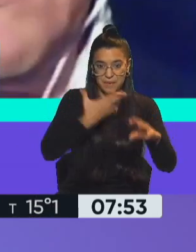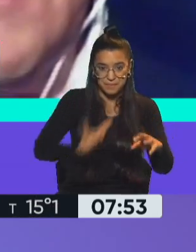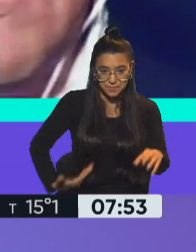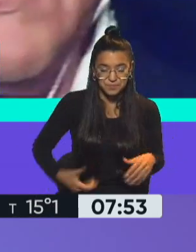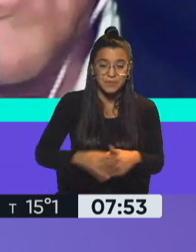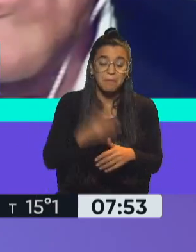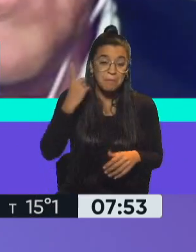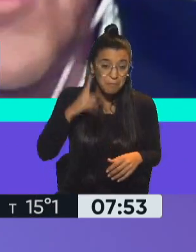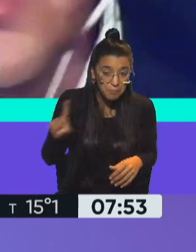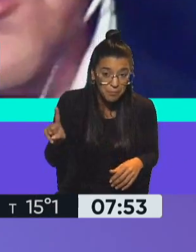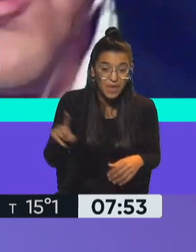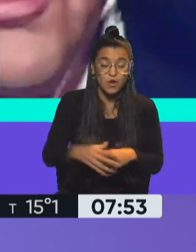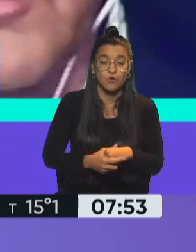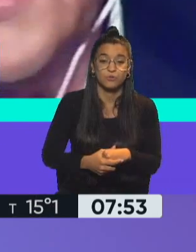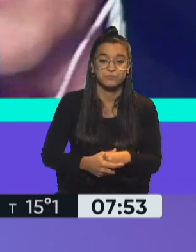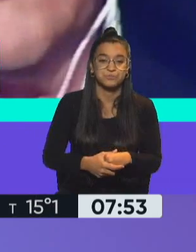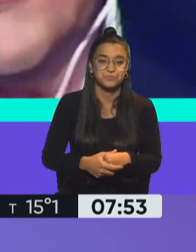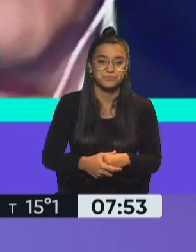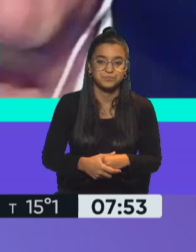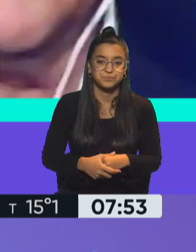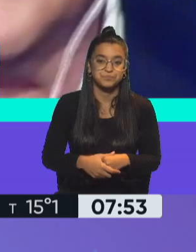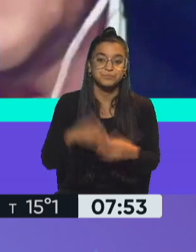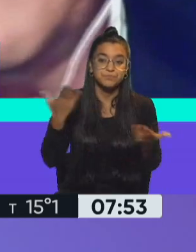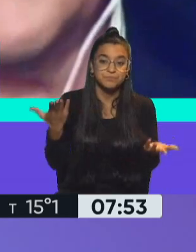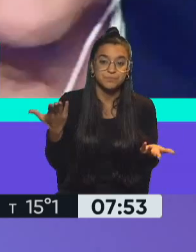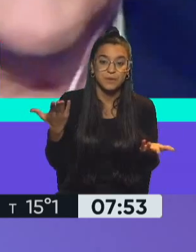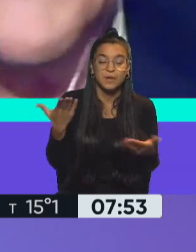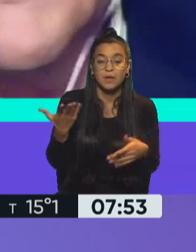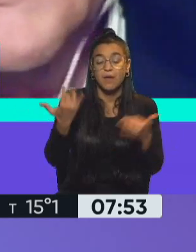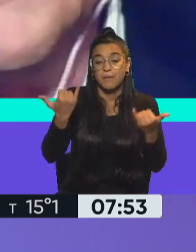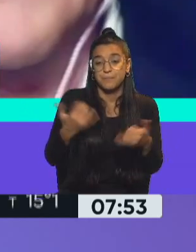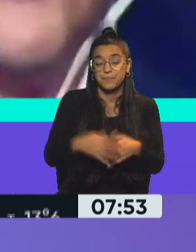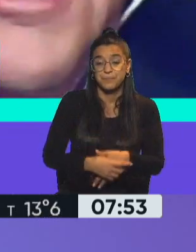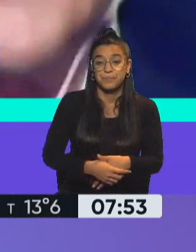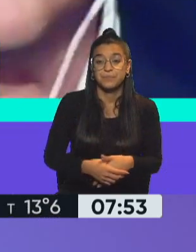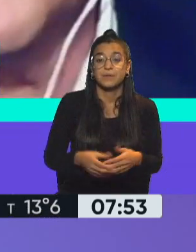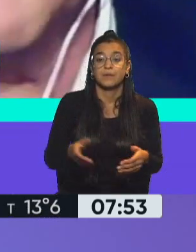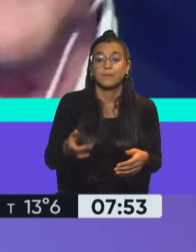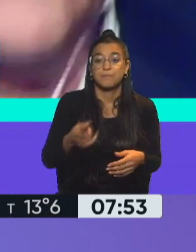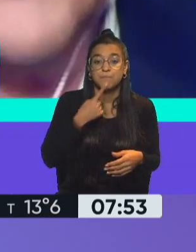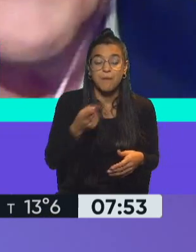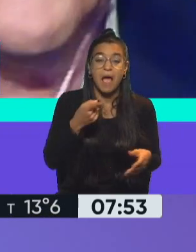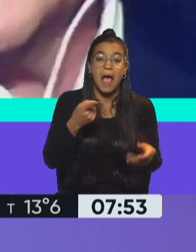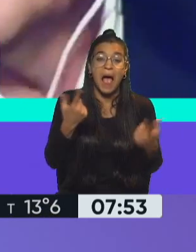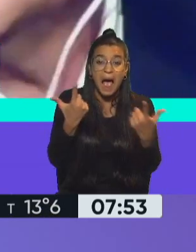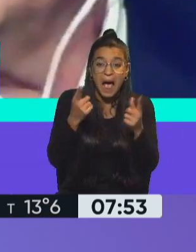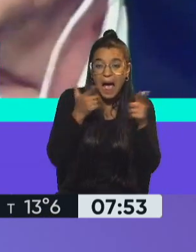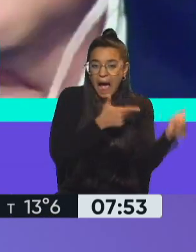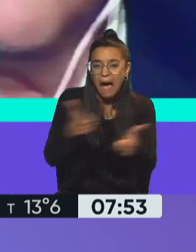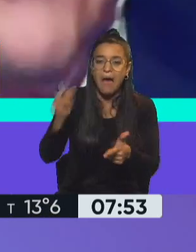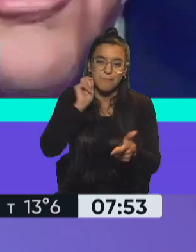en el monto o en los diferentes cajones con armamentos que